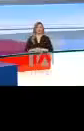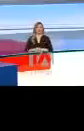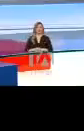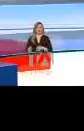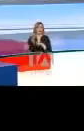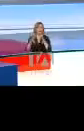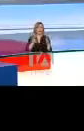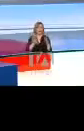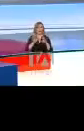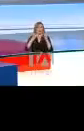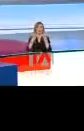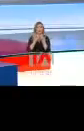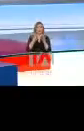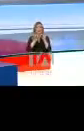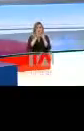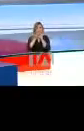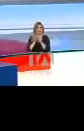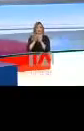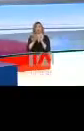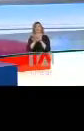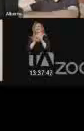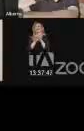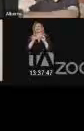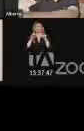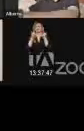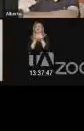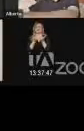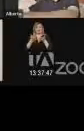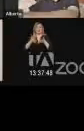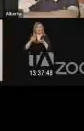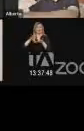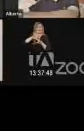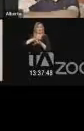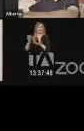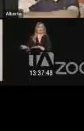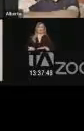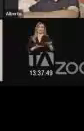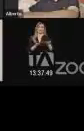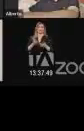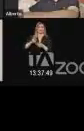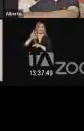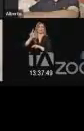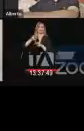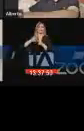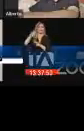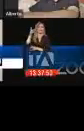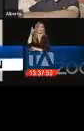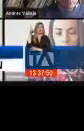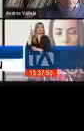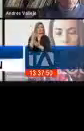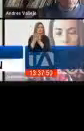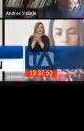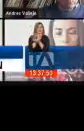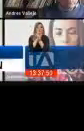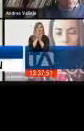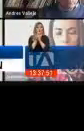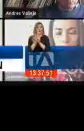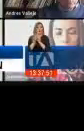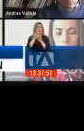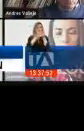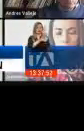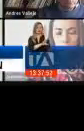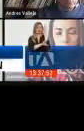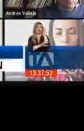la comisión de enmiendas de la asamblea recibió a tres ex diputados para que expongan sus aportes frente al proyecto de reforma parcial a la